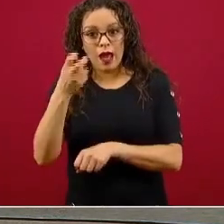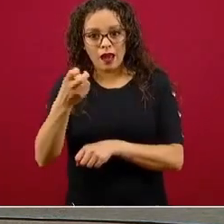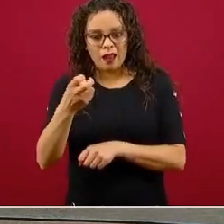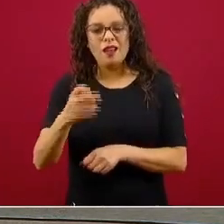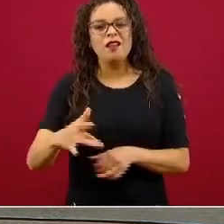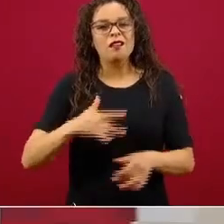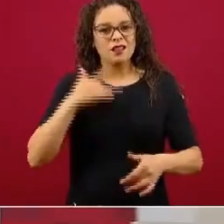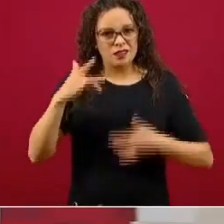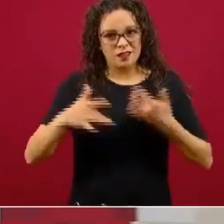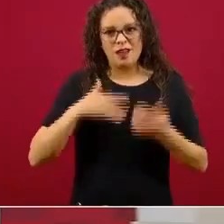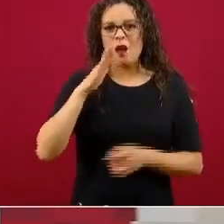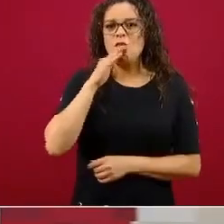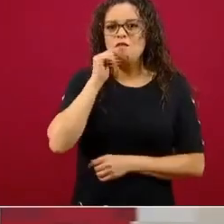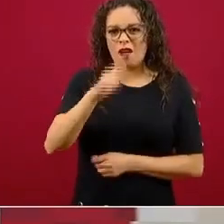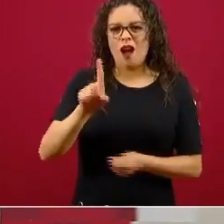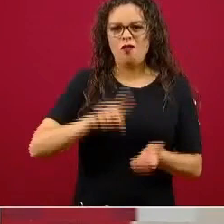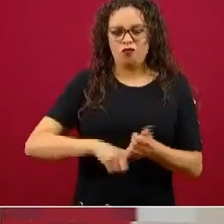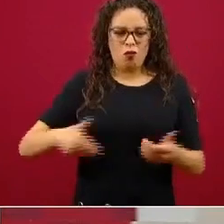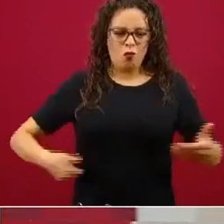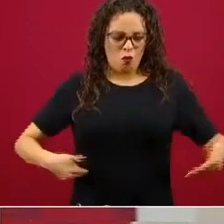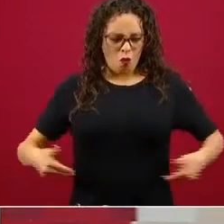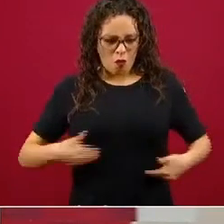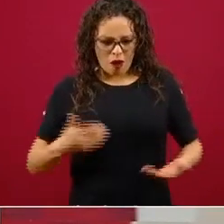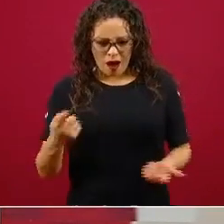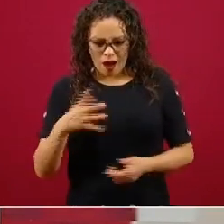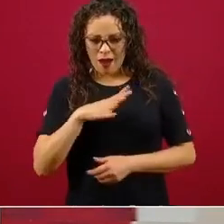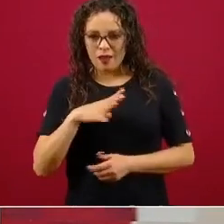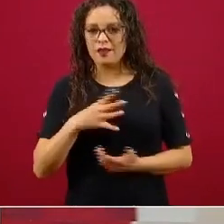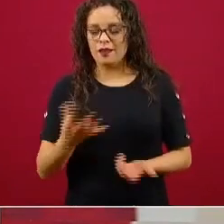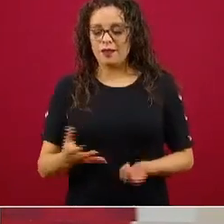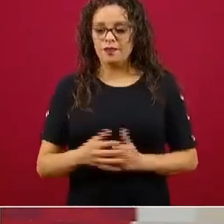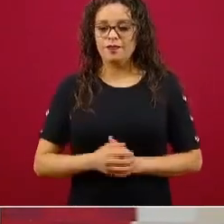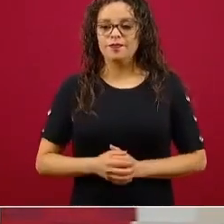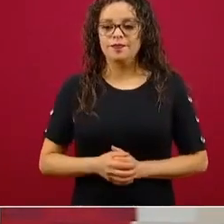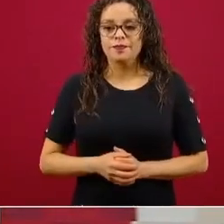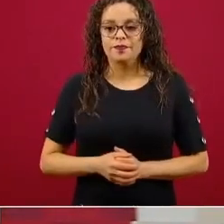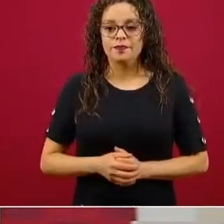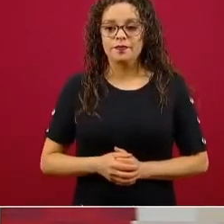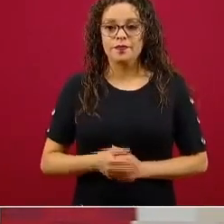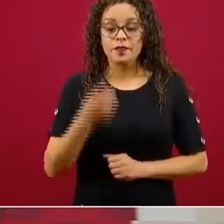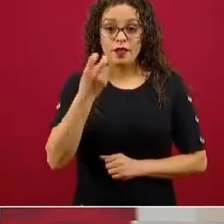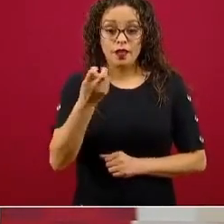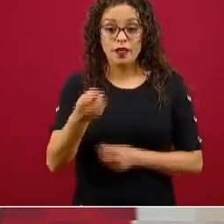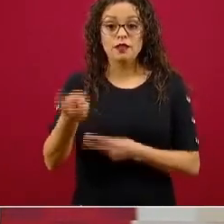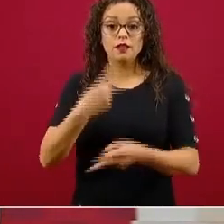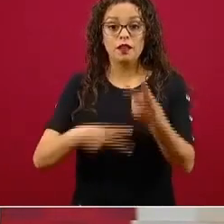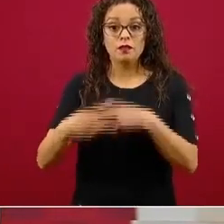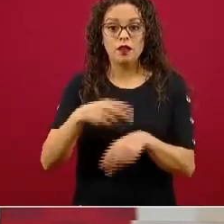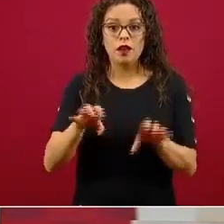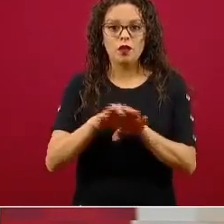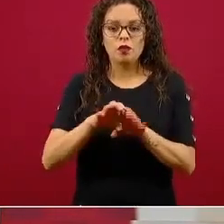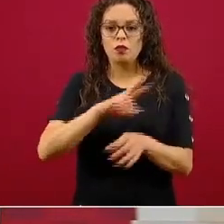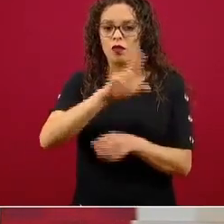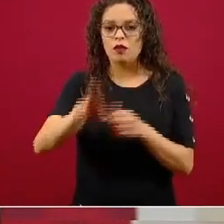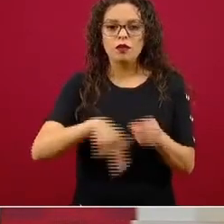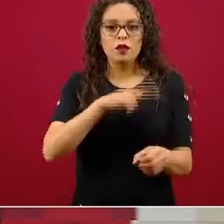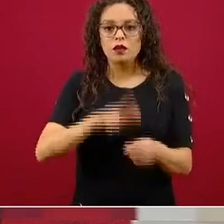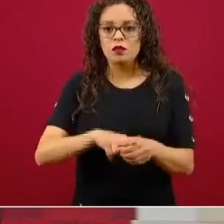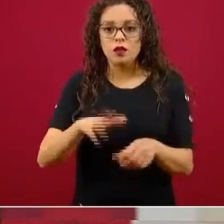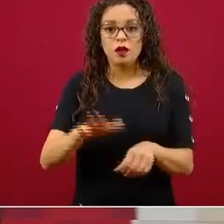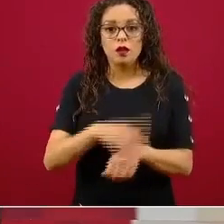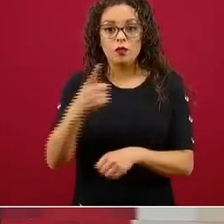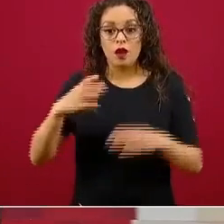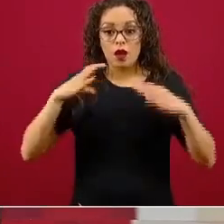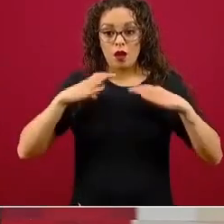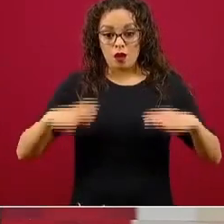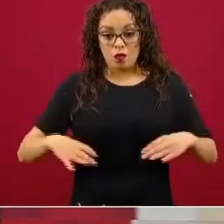relatado y las personas se recuperan generalmente en forma espontánea porque el sistema inmune controla